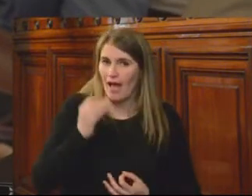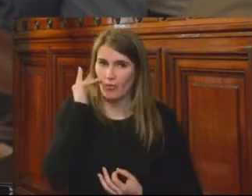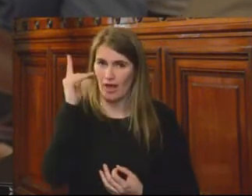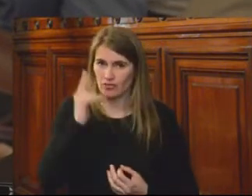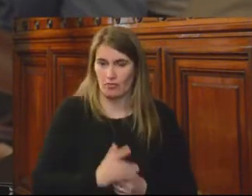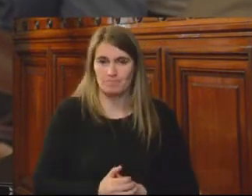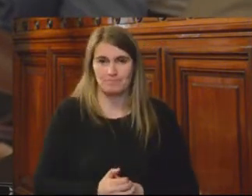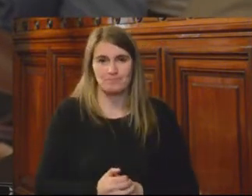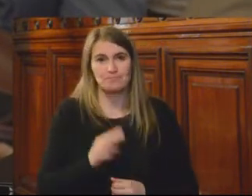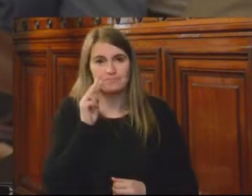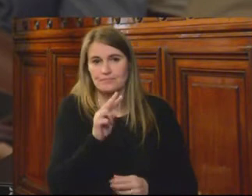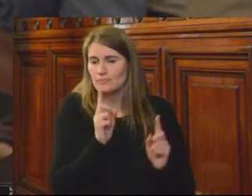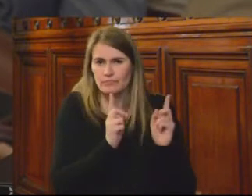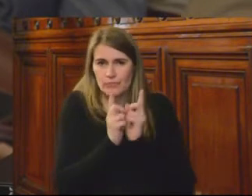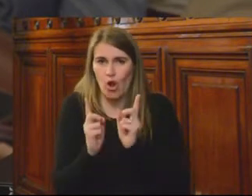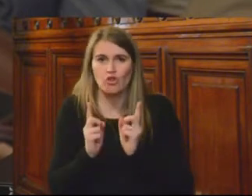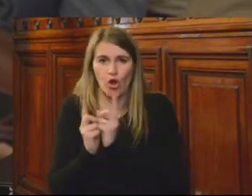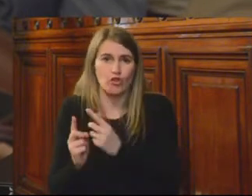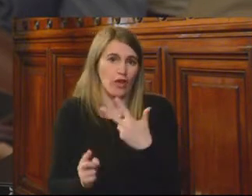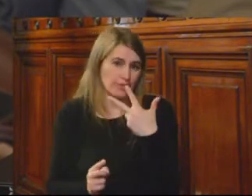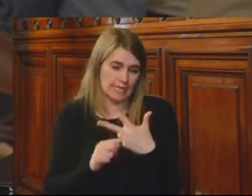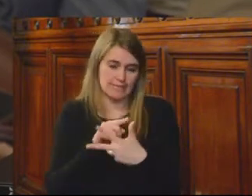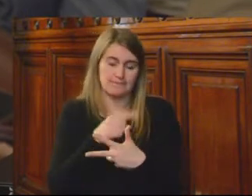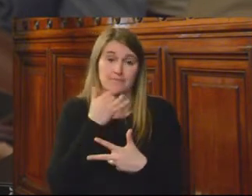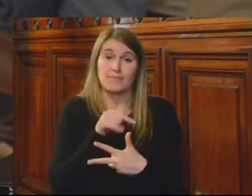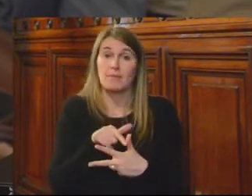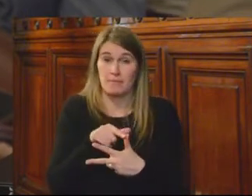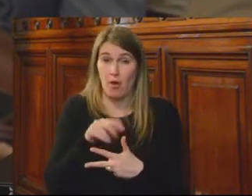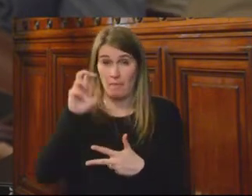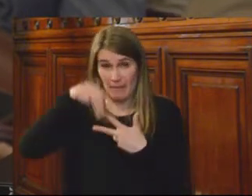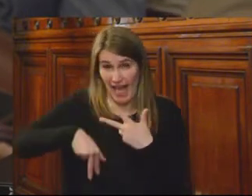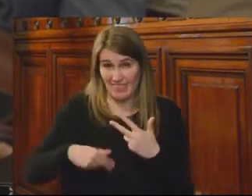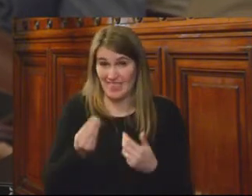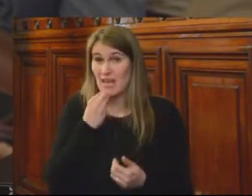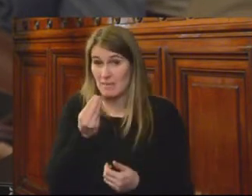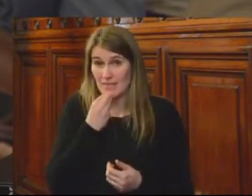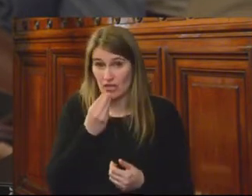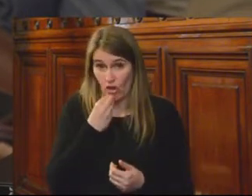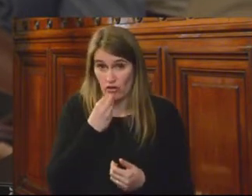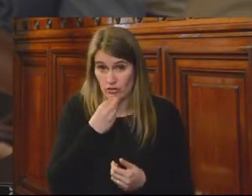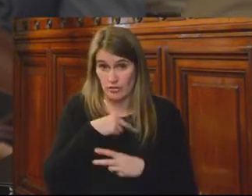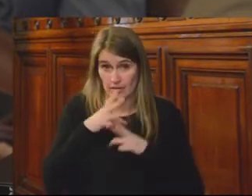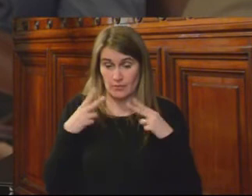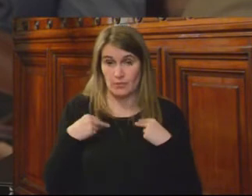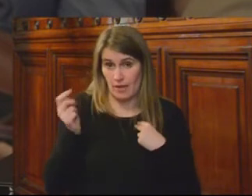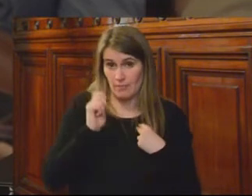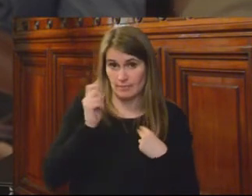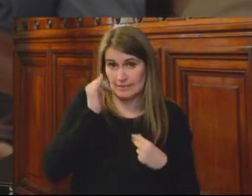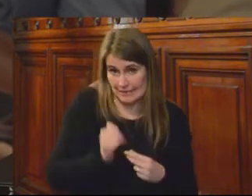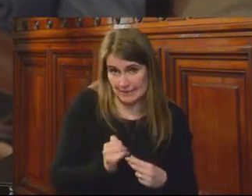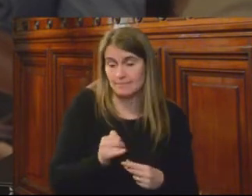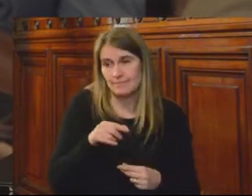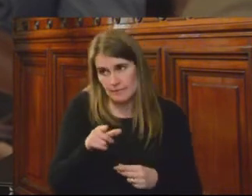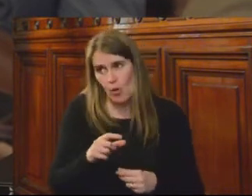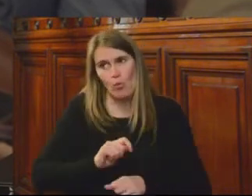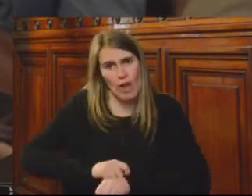Y brevemente analizaremos tres aspectos, por ejemplo, el plan de alimentación de las escuelas públicas. Evidentemente entendemos que se hace un